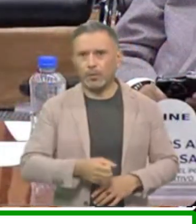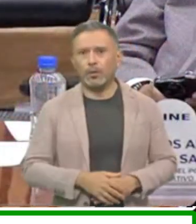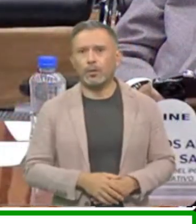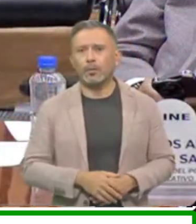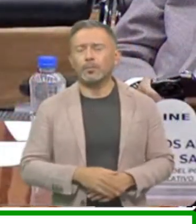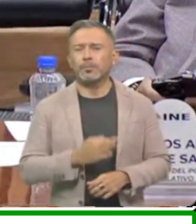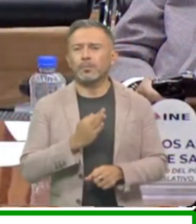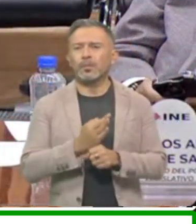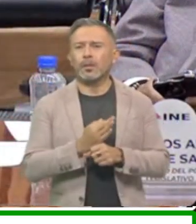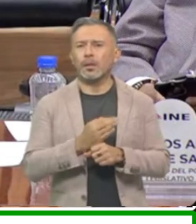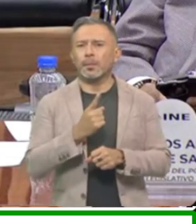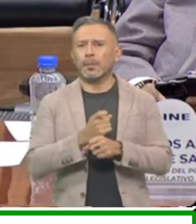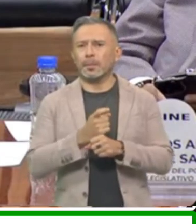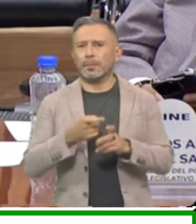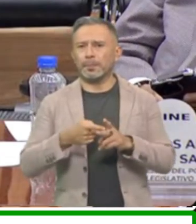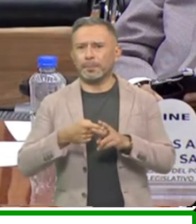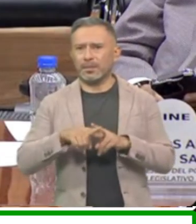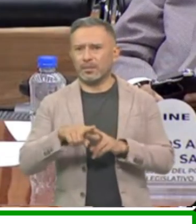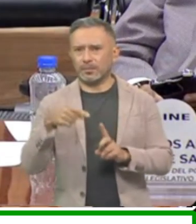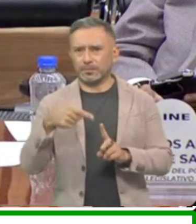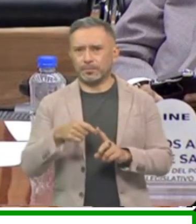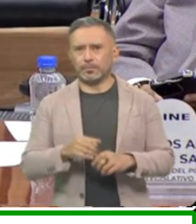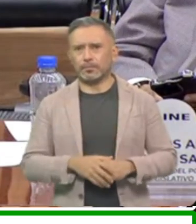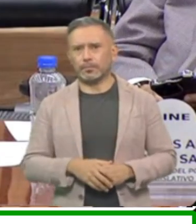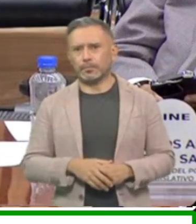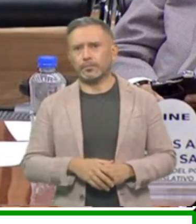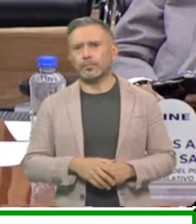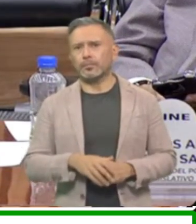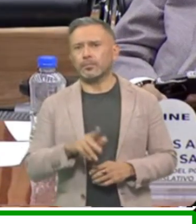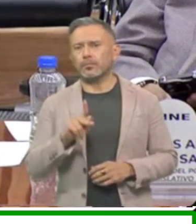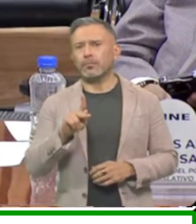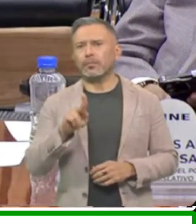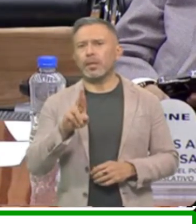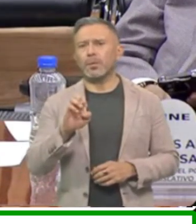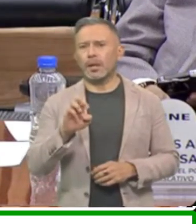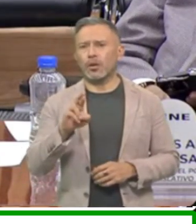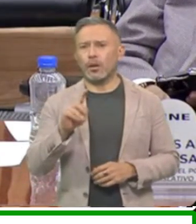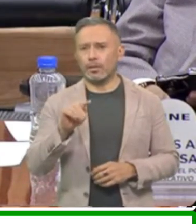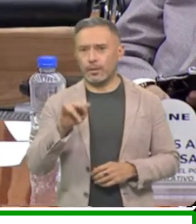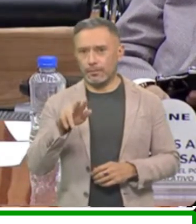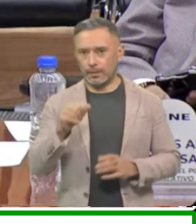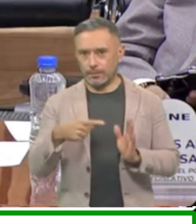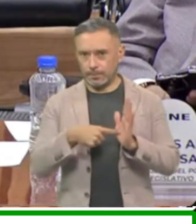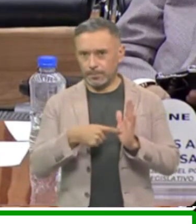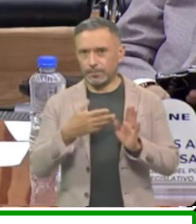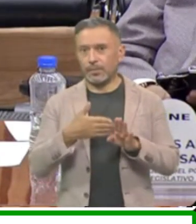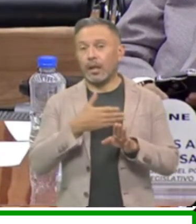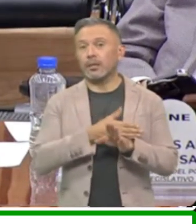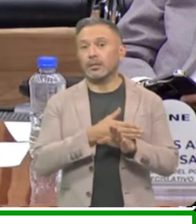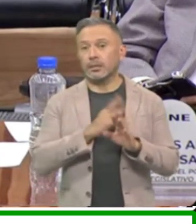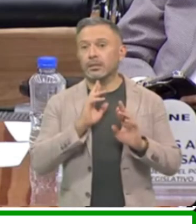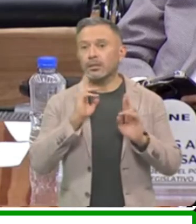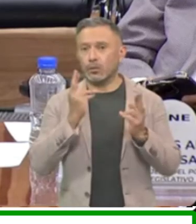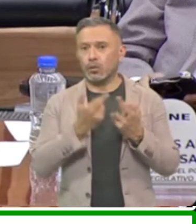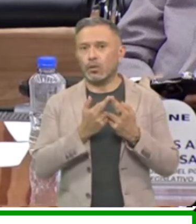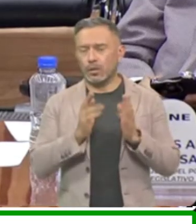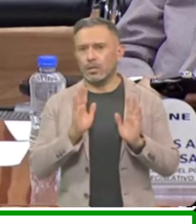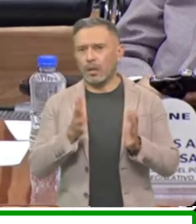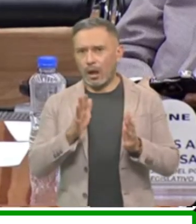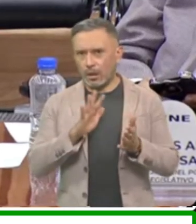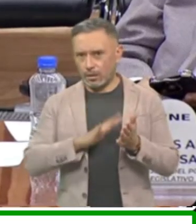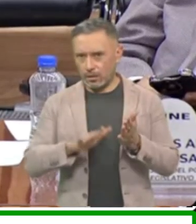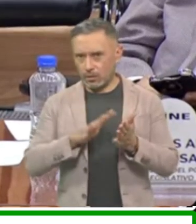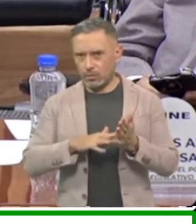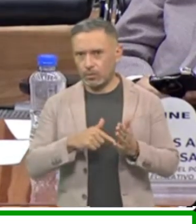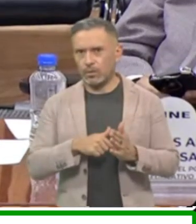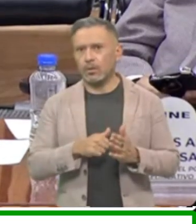Iniciaré con el caso de las prerrogativas. Ya en la sesión anterior dábamos lectura a